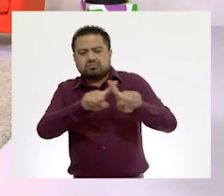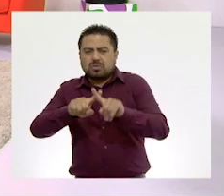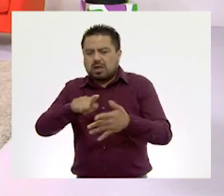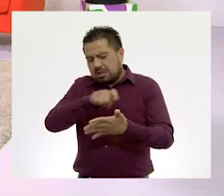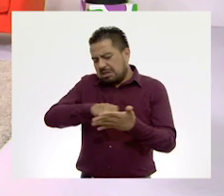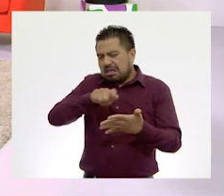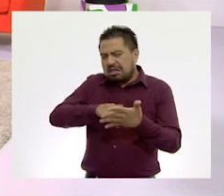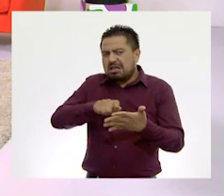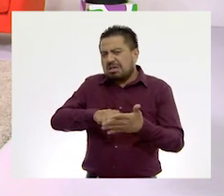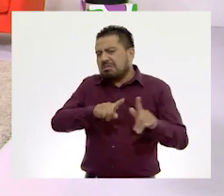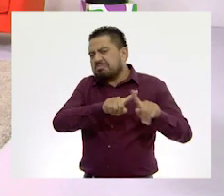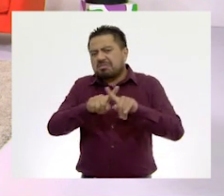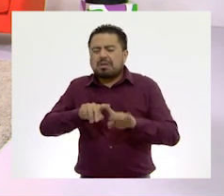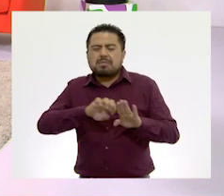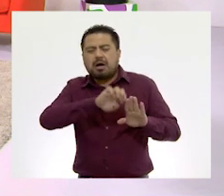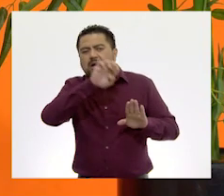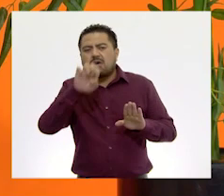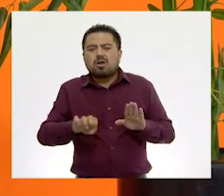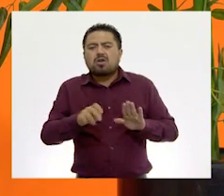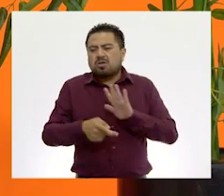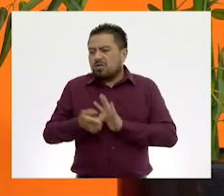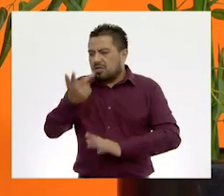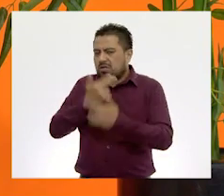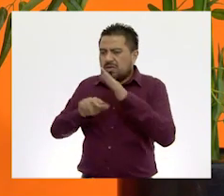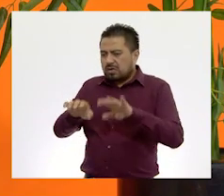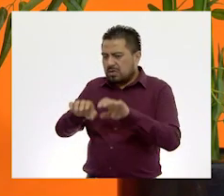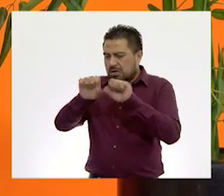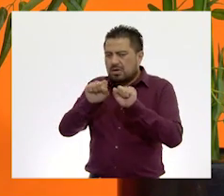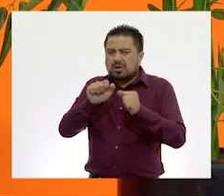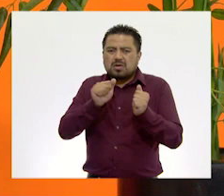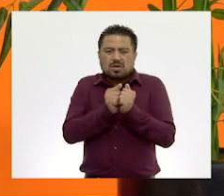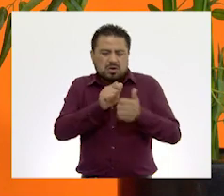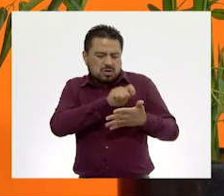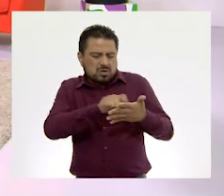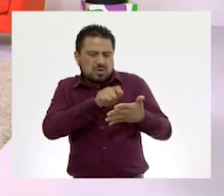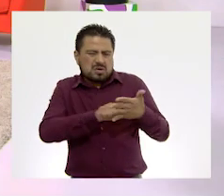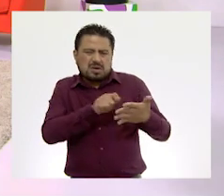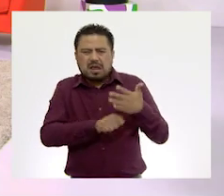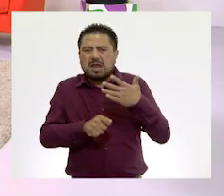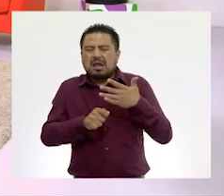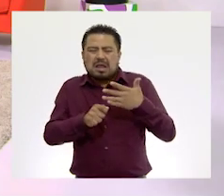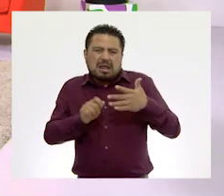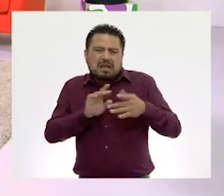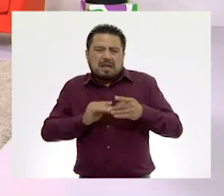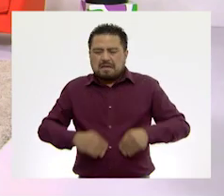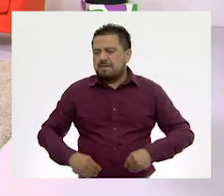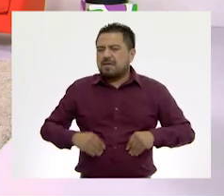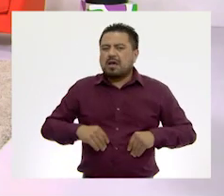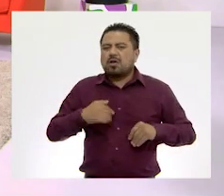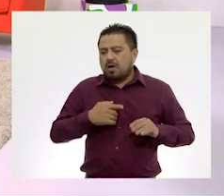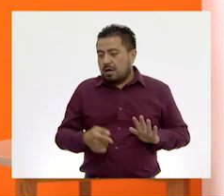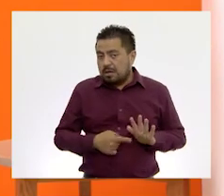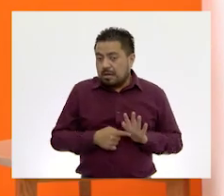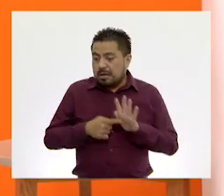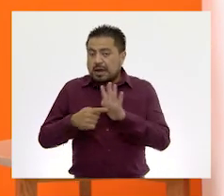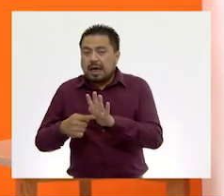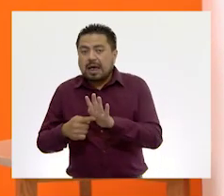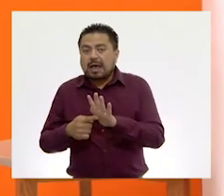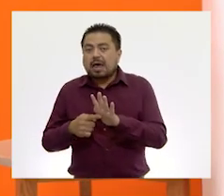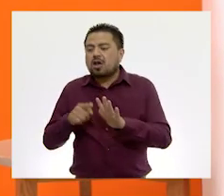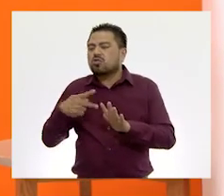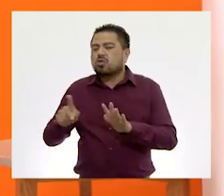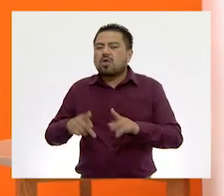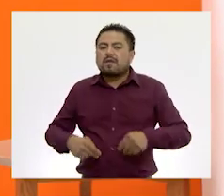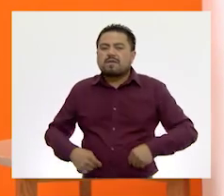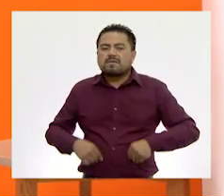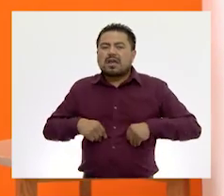texto. Por ejemplo, podemos retomar el texto de la biografía o de la autobiografía. Les presentamos a los chicos una